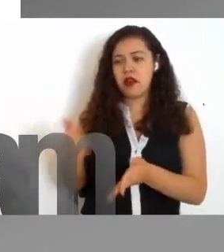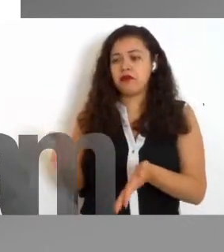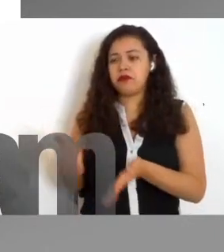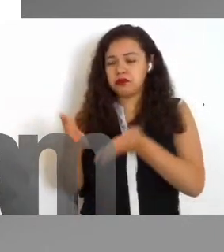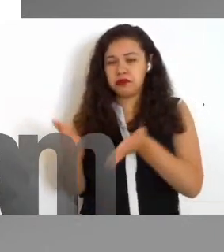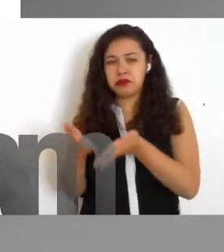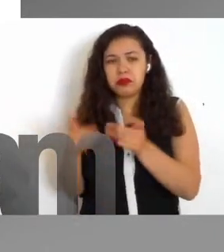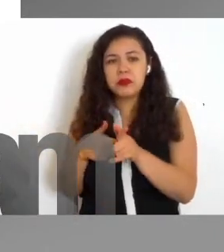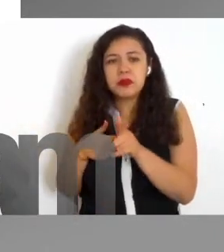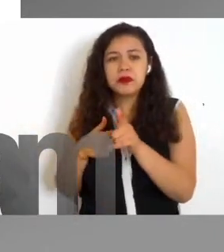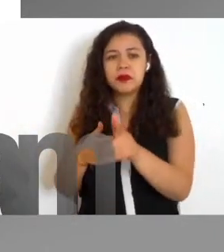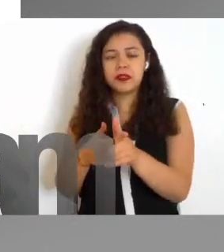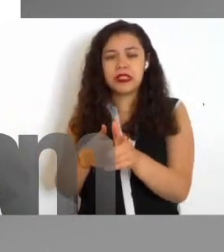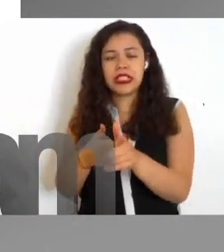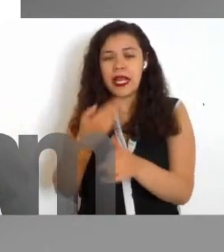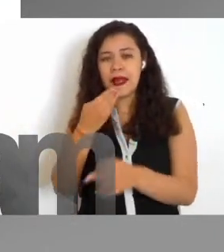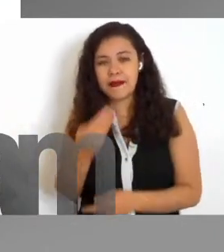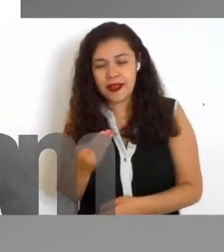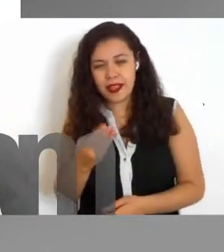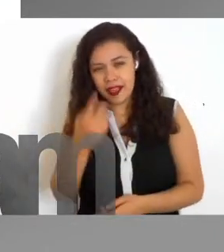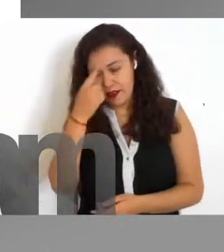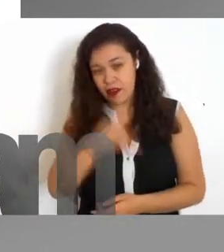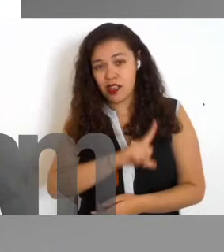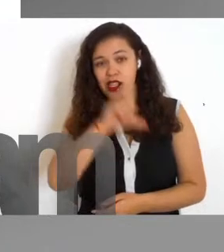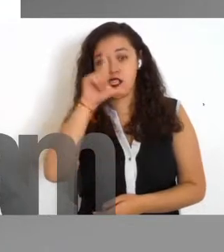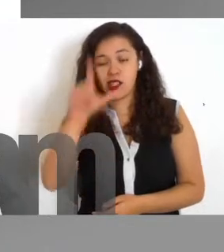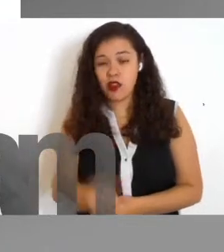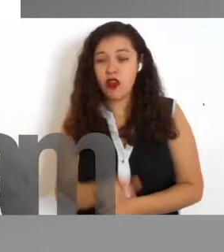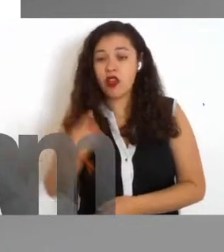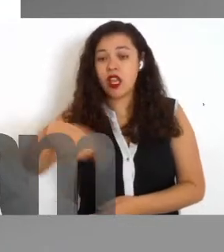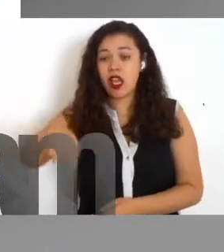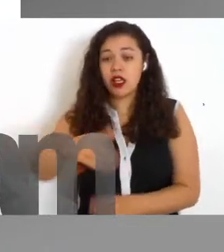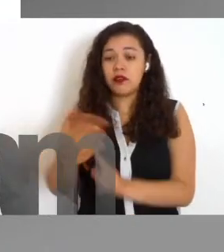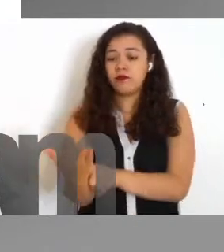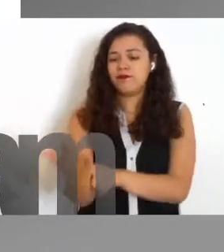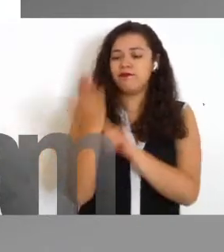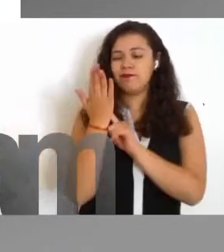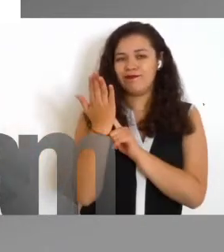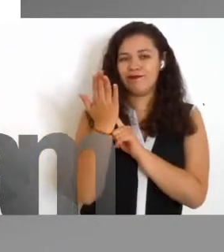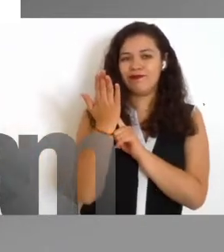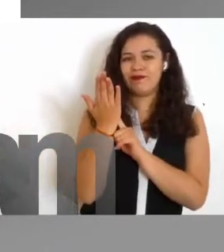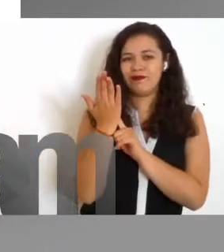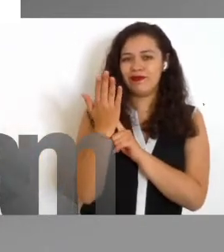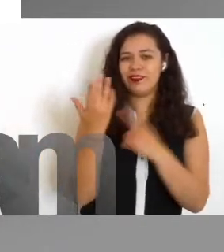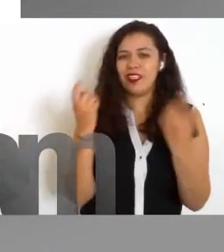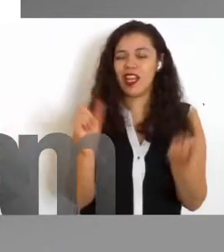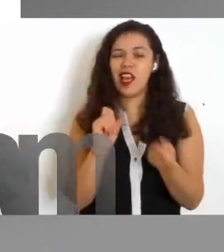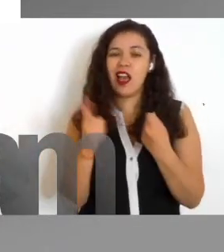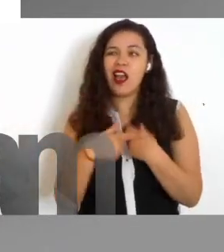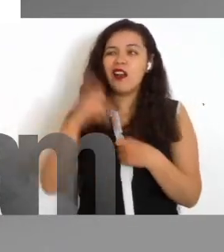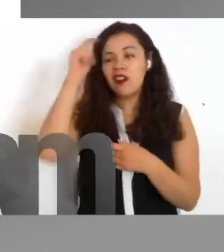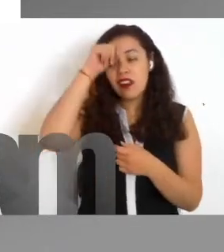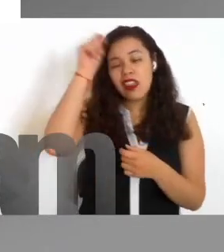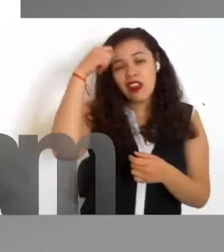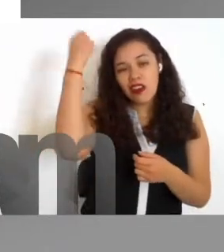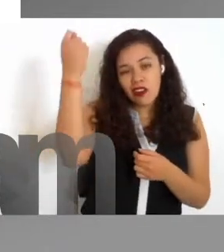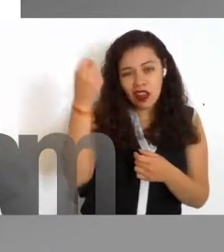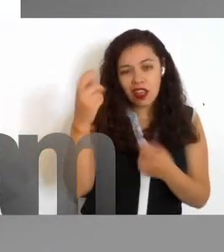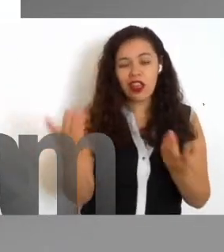tengamos directamente después resultados y no solamente algo teórico,